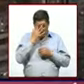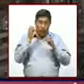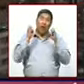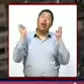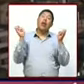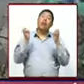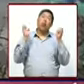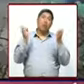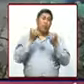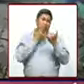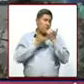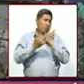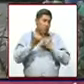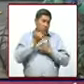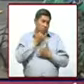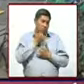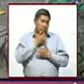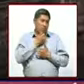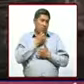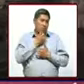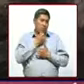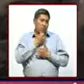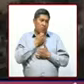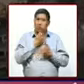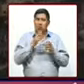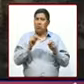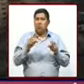emergencias en caso de que haya un sismo.